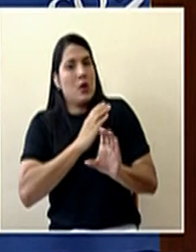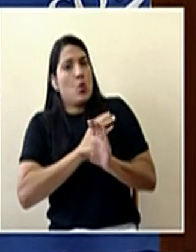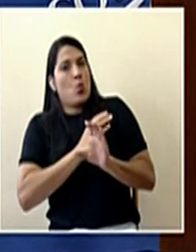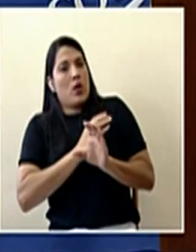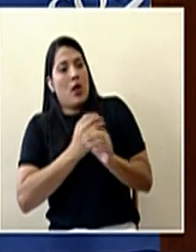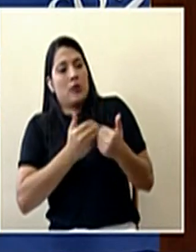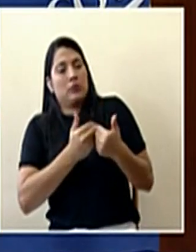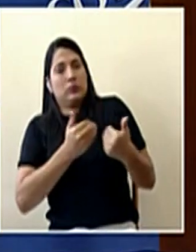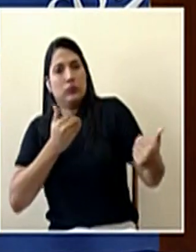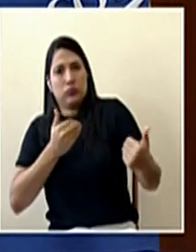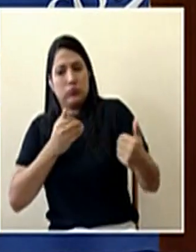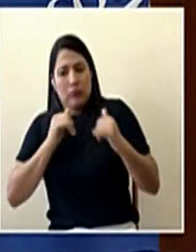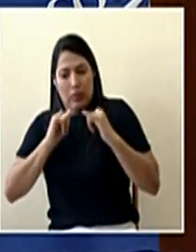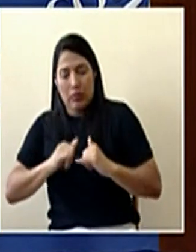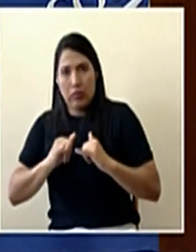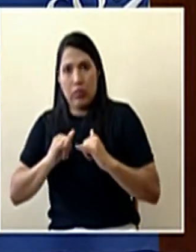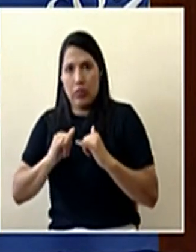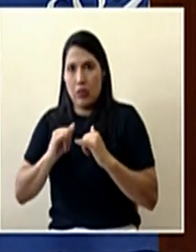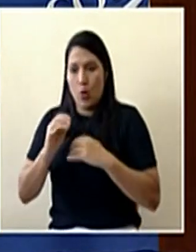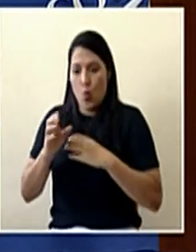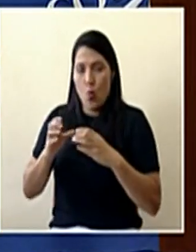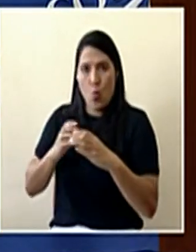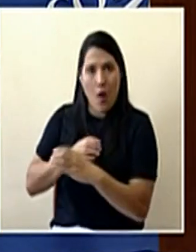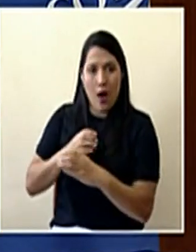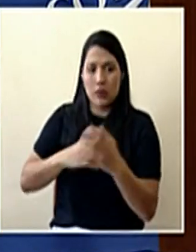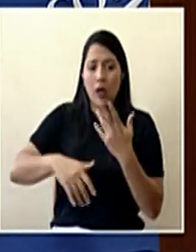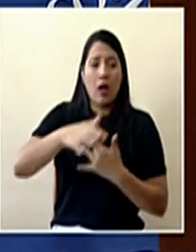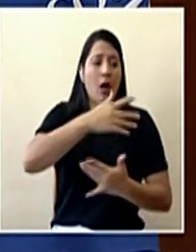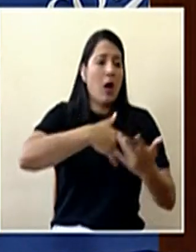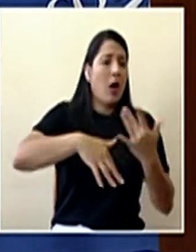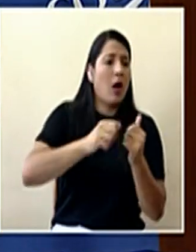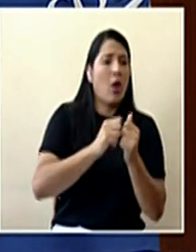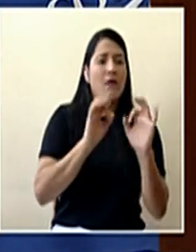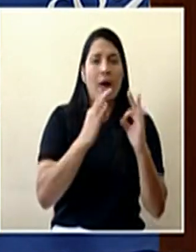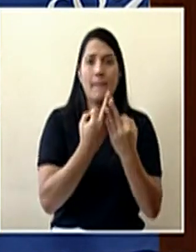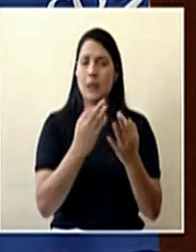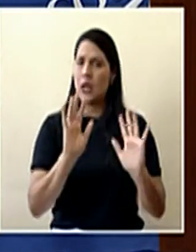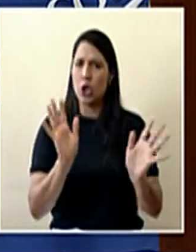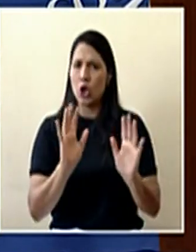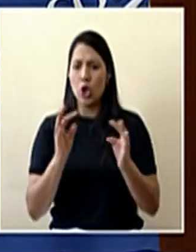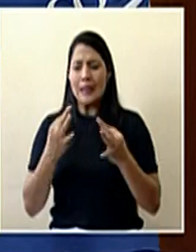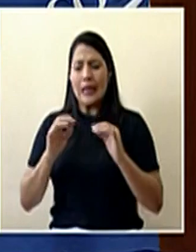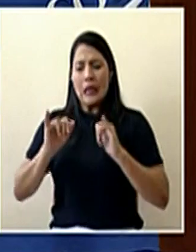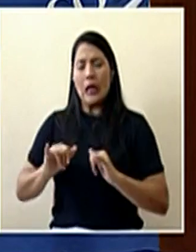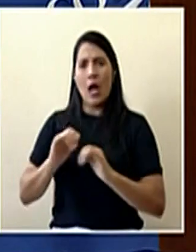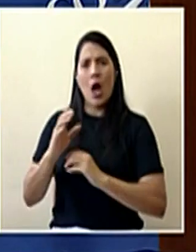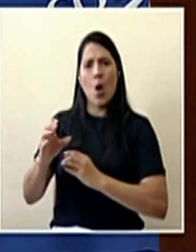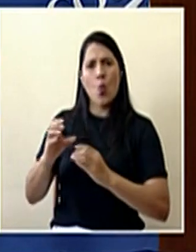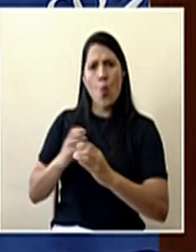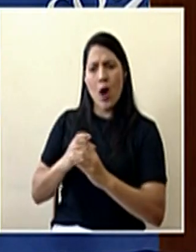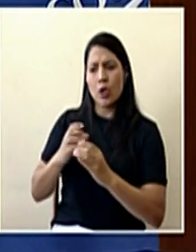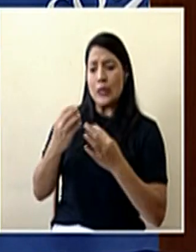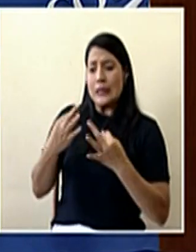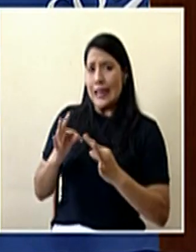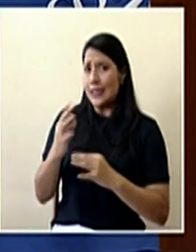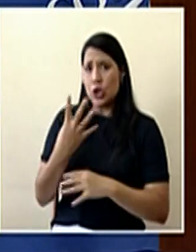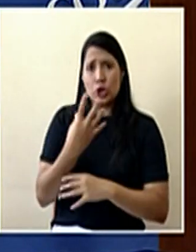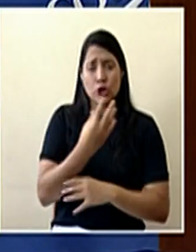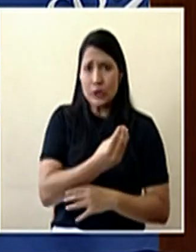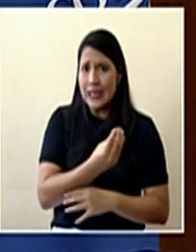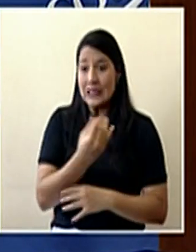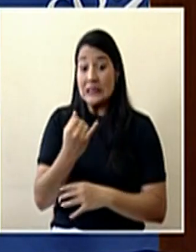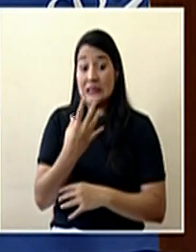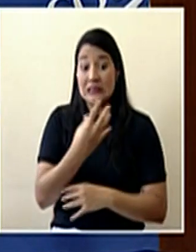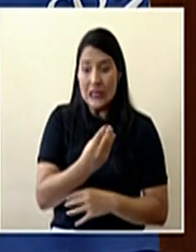en la distancia, en el aislamiento, que se quede de verdad en su cuarto, que trate de no salir, y que si sale se haga la limpieza de las superficies en donde